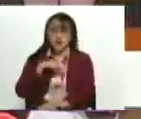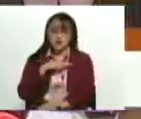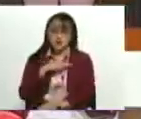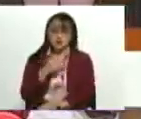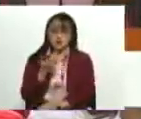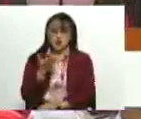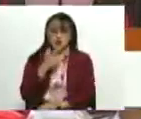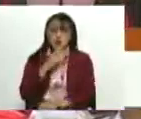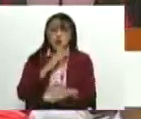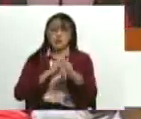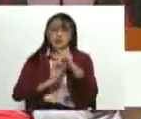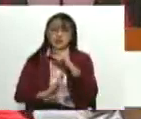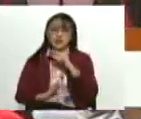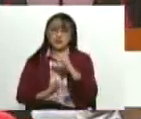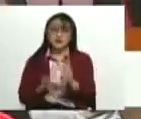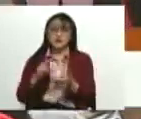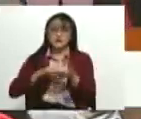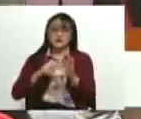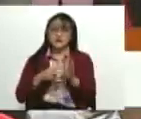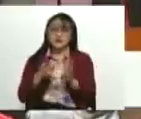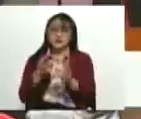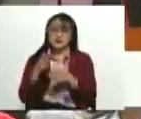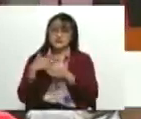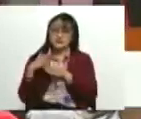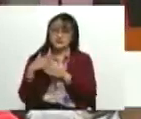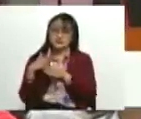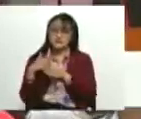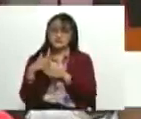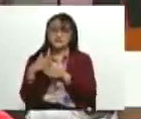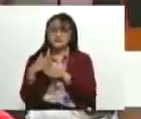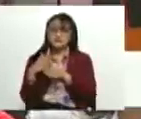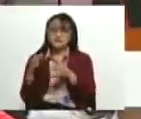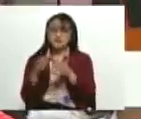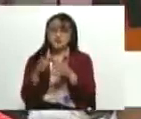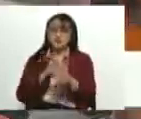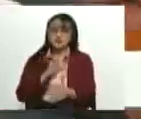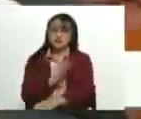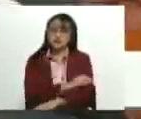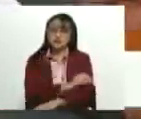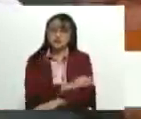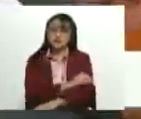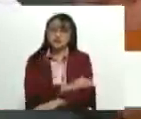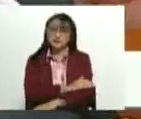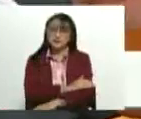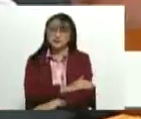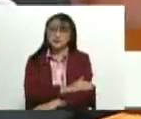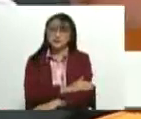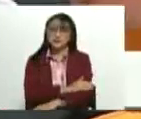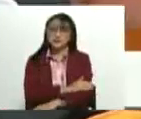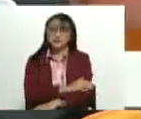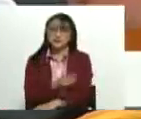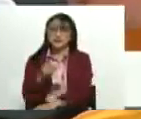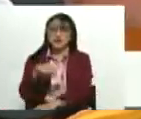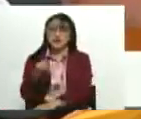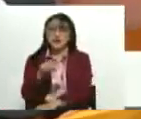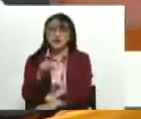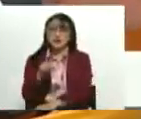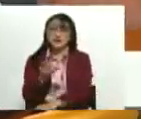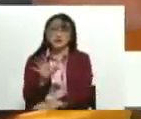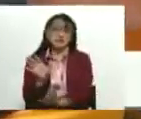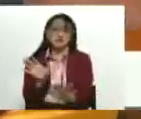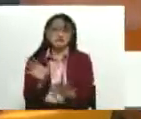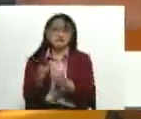obediente. Eso es lo que nos diferencia de los sectores de oposición, que ellos son ellos y nada